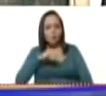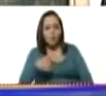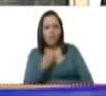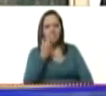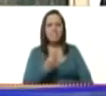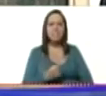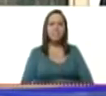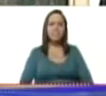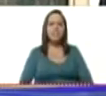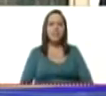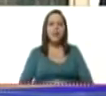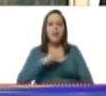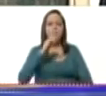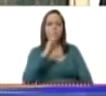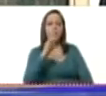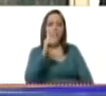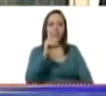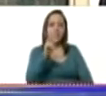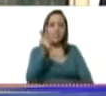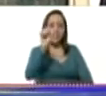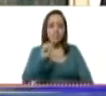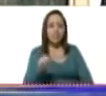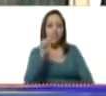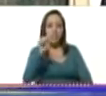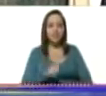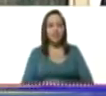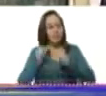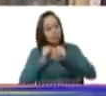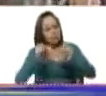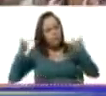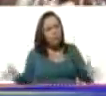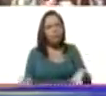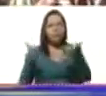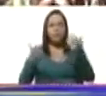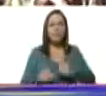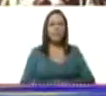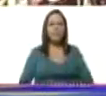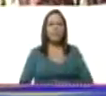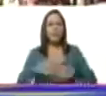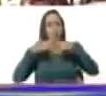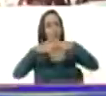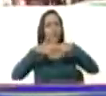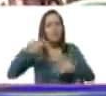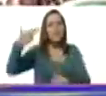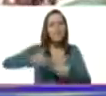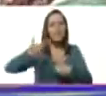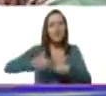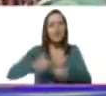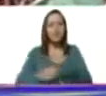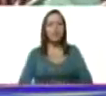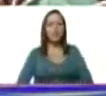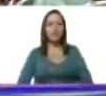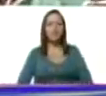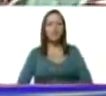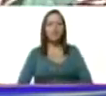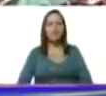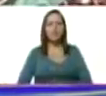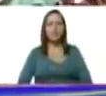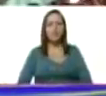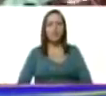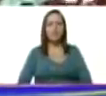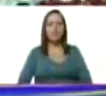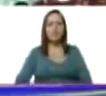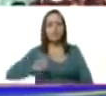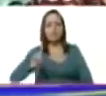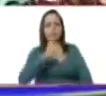PDVSA no la ha parado nadie, sigue adelante como empresa petrolera insignia de